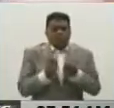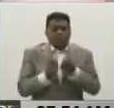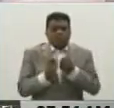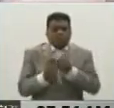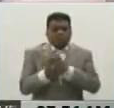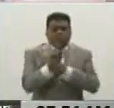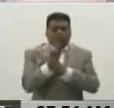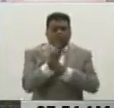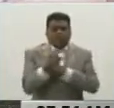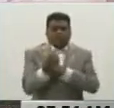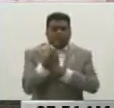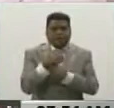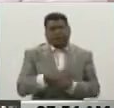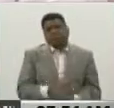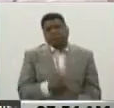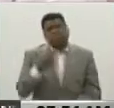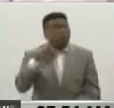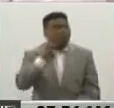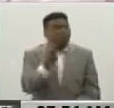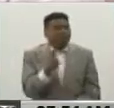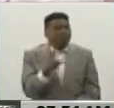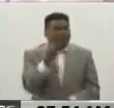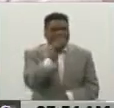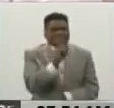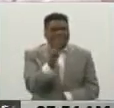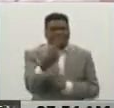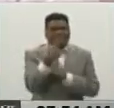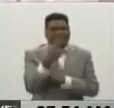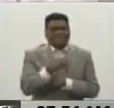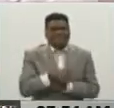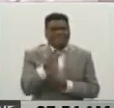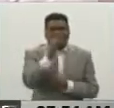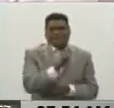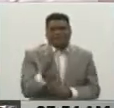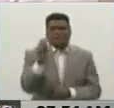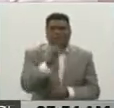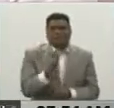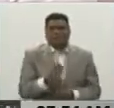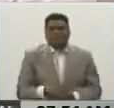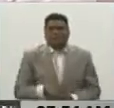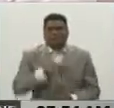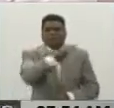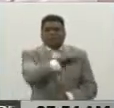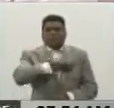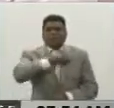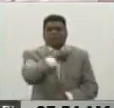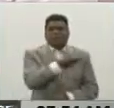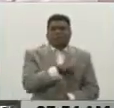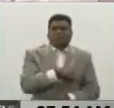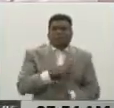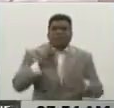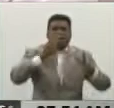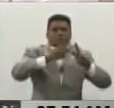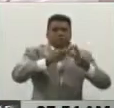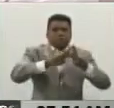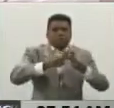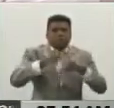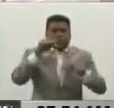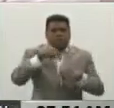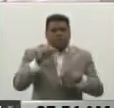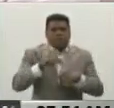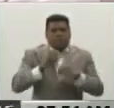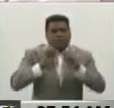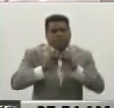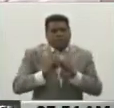desayuno. Amor se coló uno, mami. Vamos a ver. Ah, por cierto, en el Twitter, la misión Robinson Digital era tendencia, fue tendencia durante esta